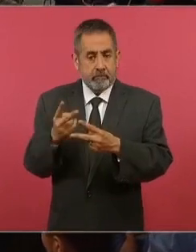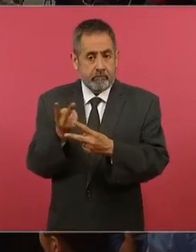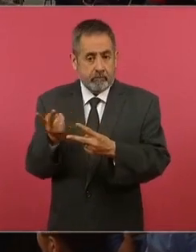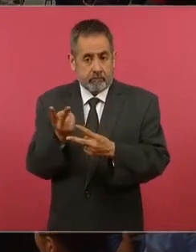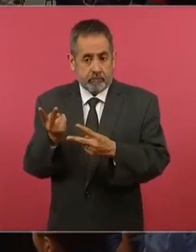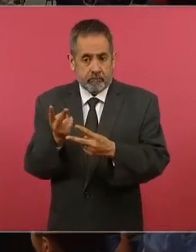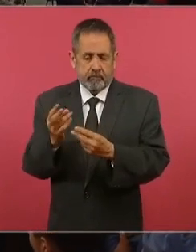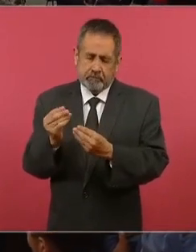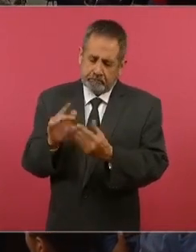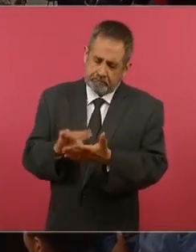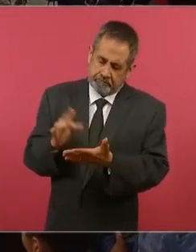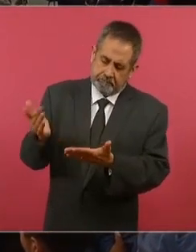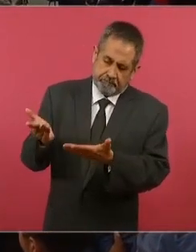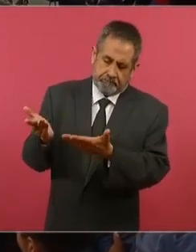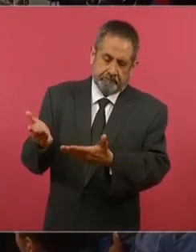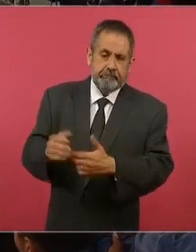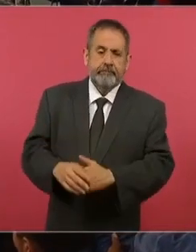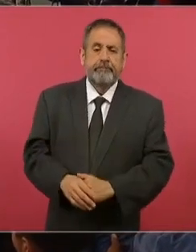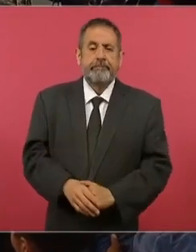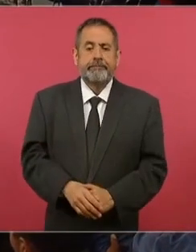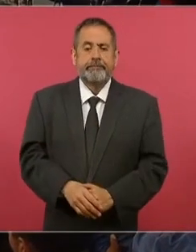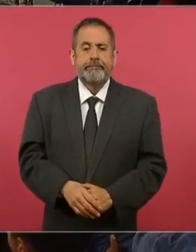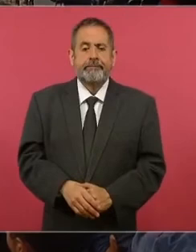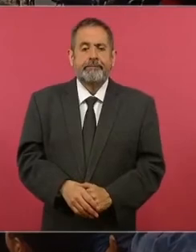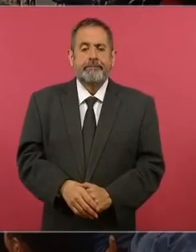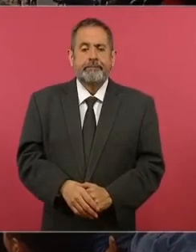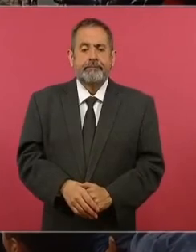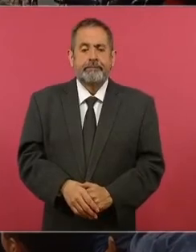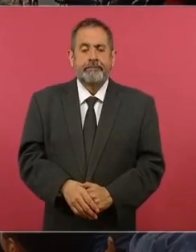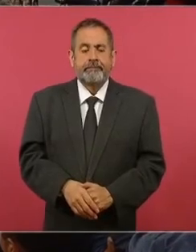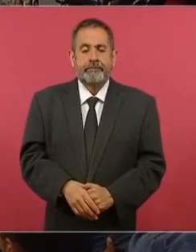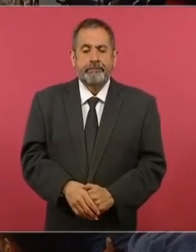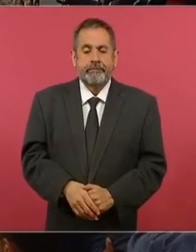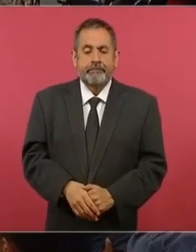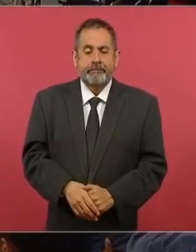gracias. Muy bien.